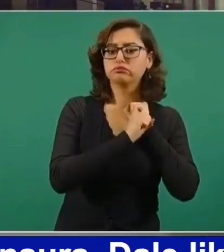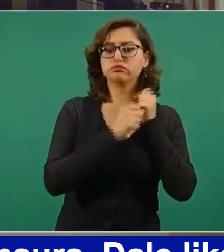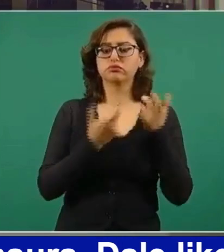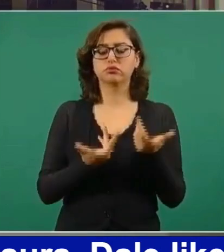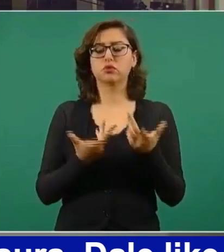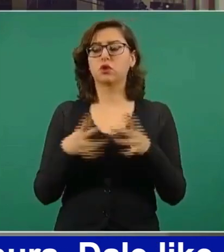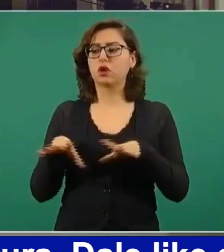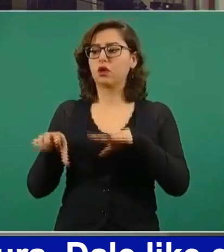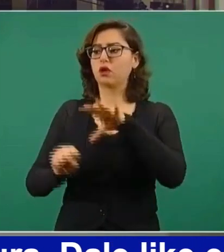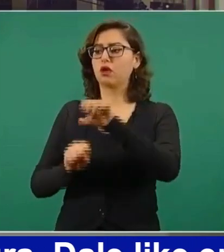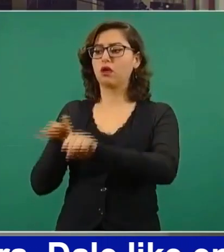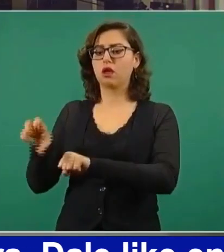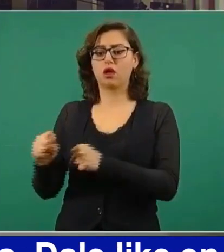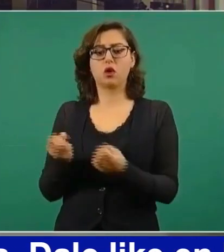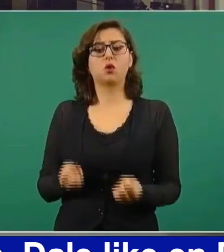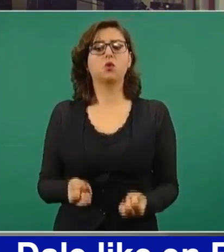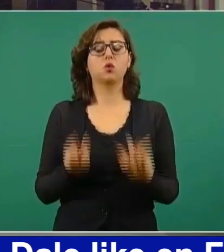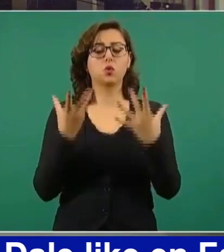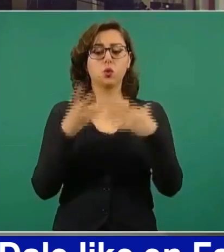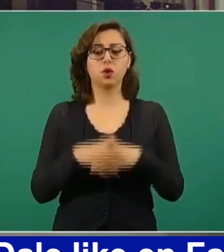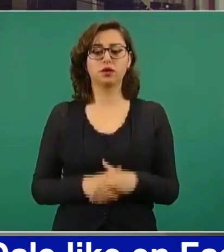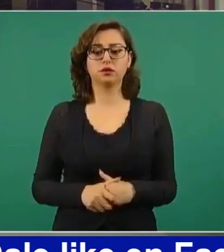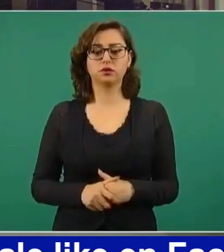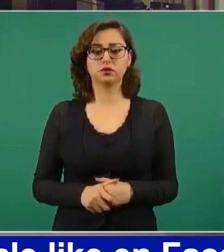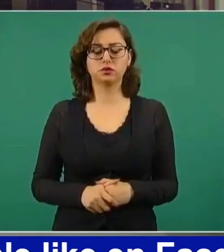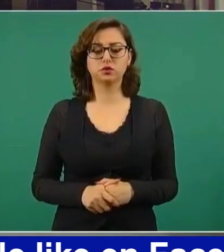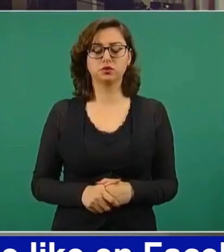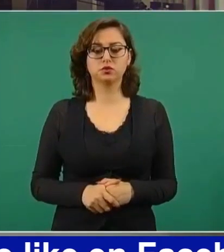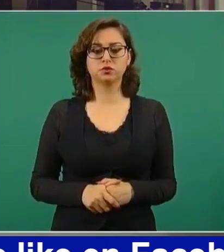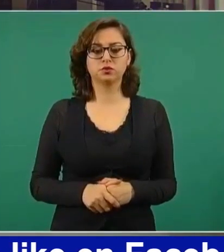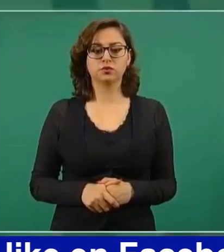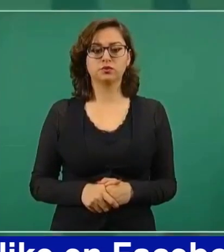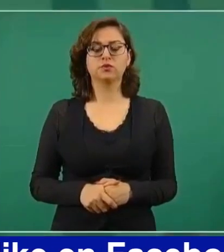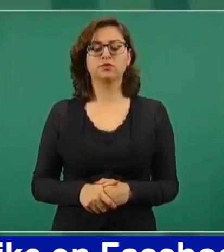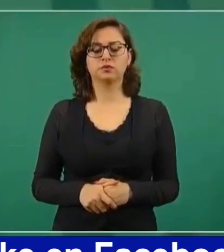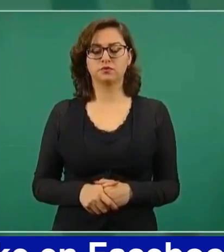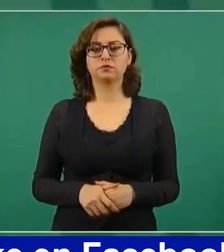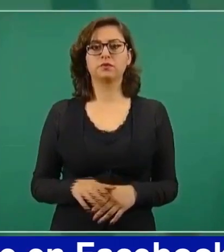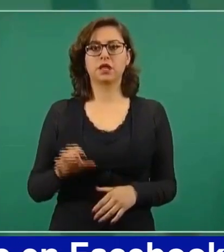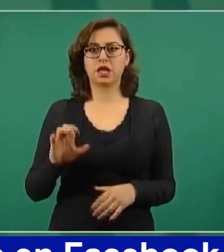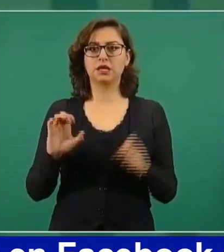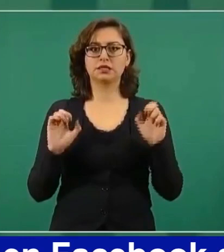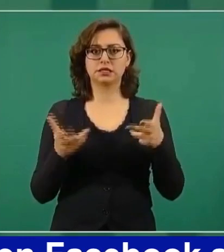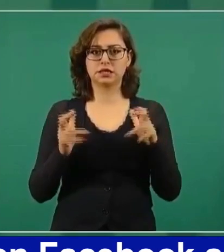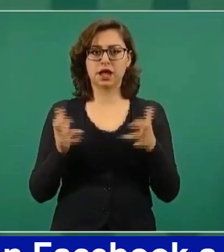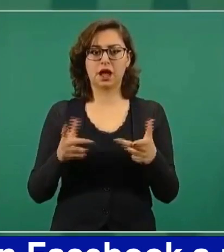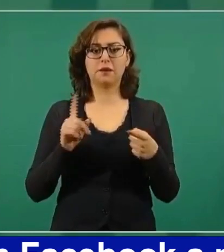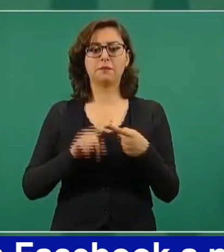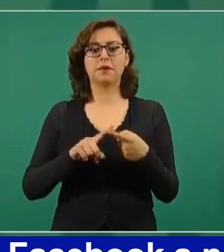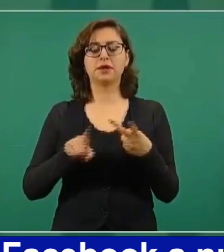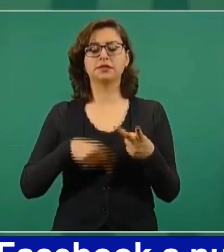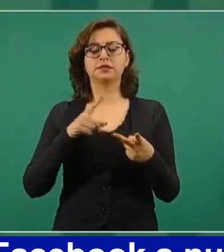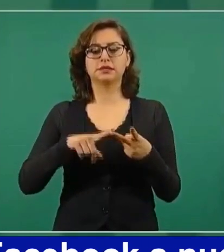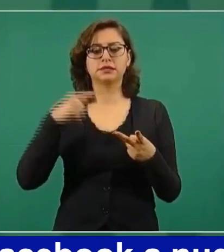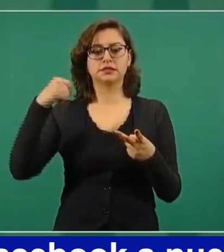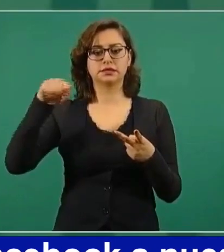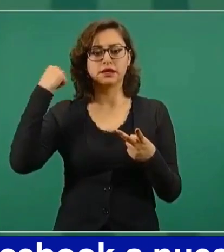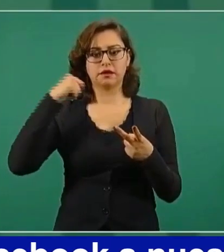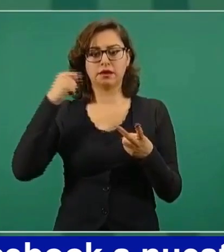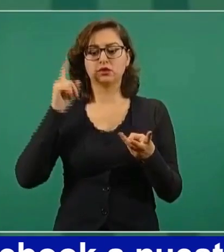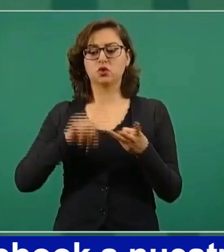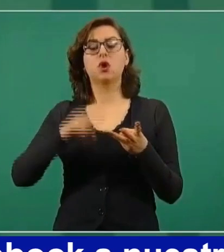con los gobernadores de Chiapas, de Tabasco, el secretario de Gobierno de Campeche,